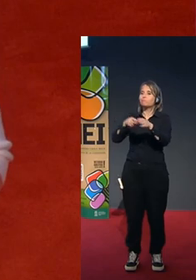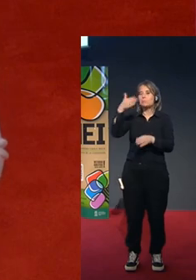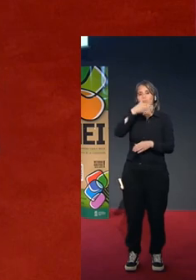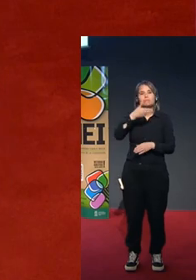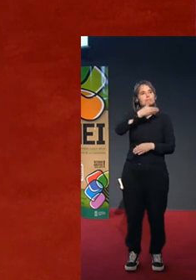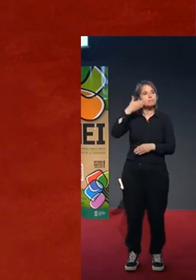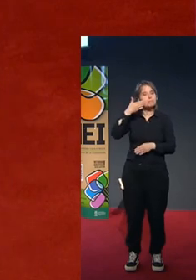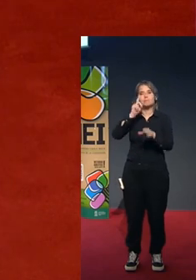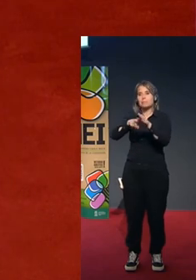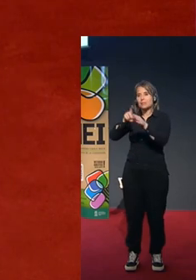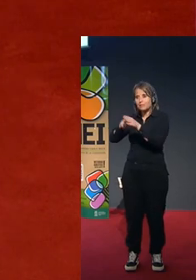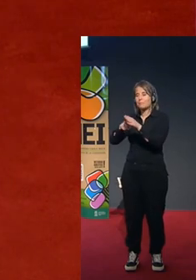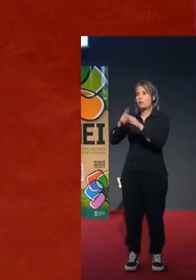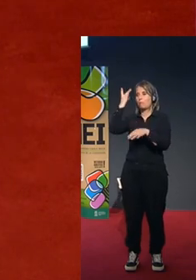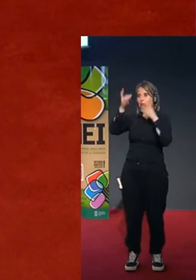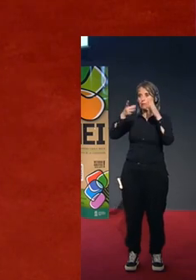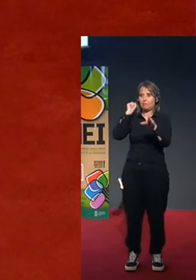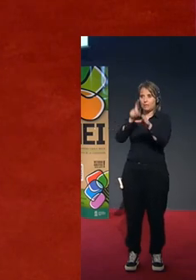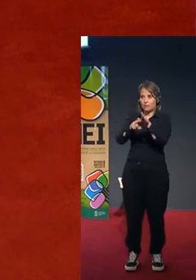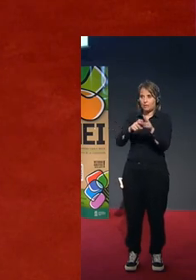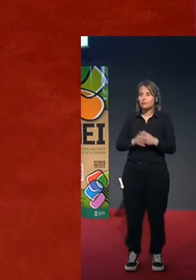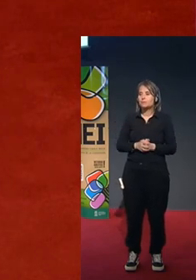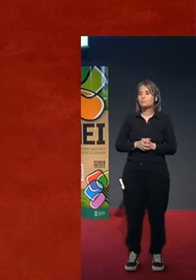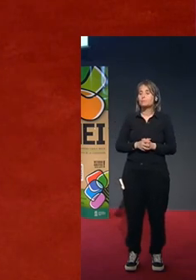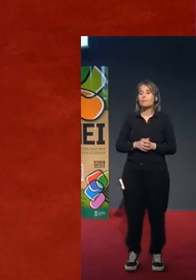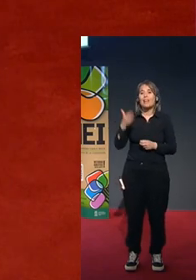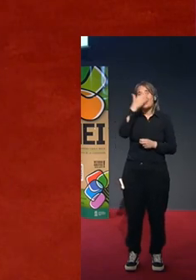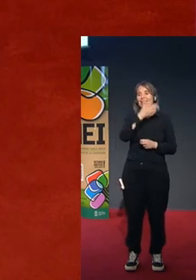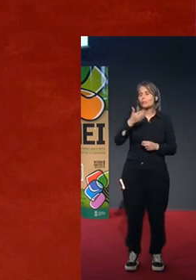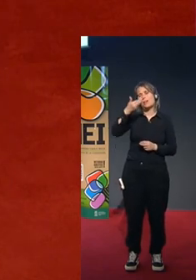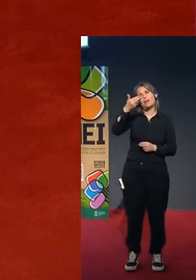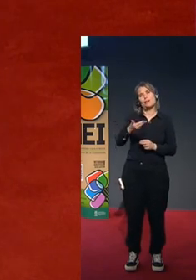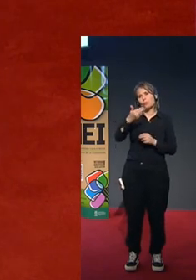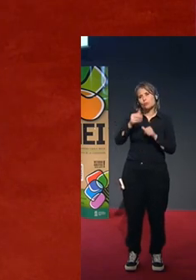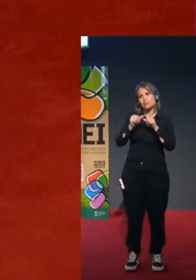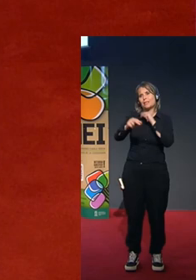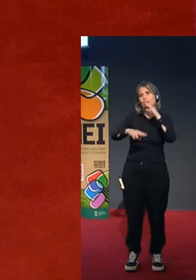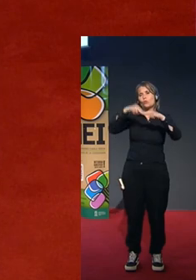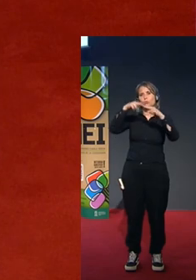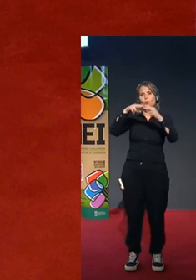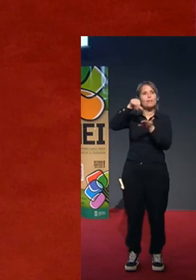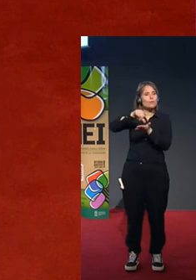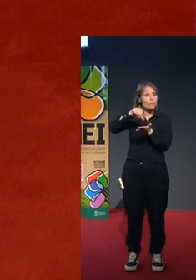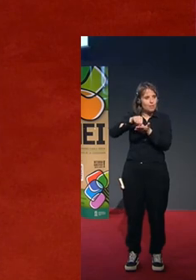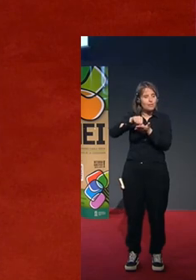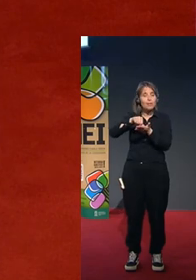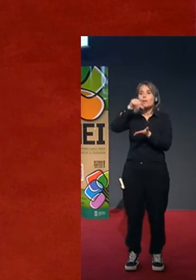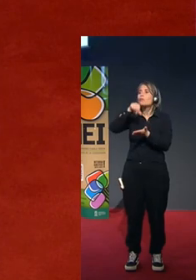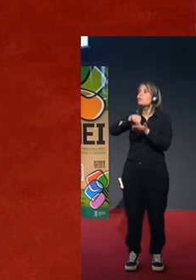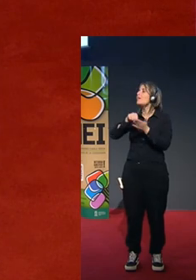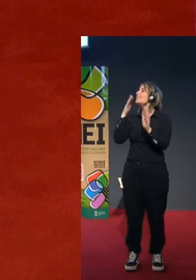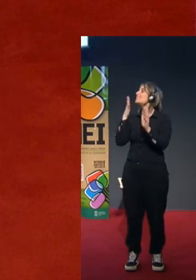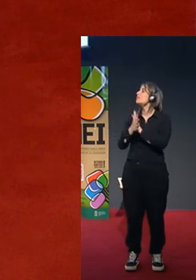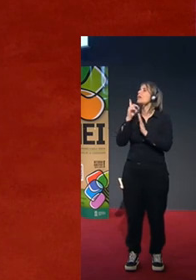haber participado en algunas de esas actividades esta escuela es vital para construir nuestra ciudad porque hacer ciudad no